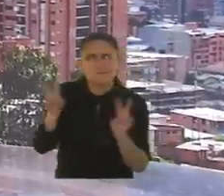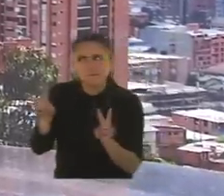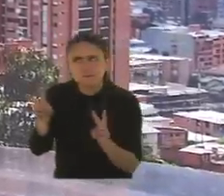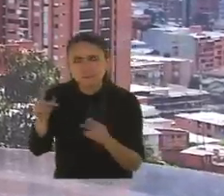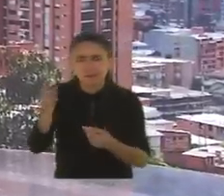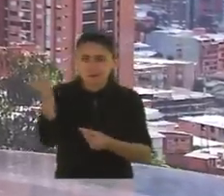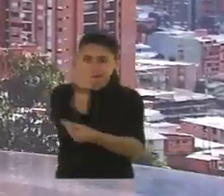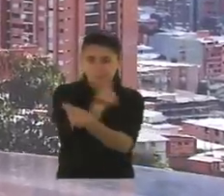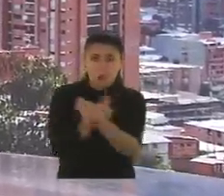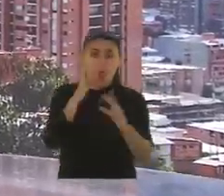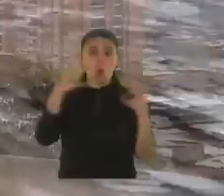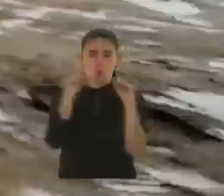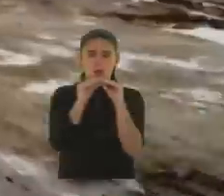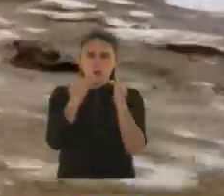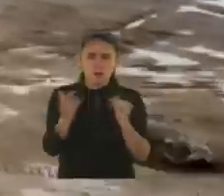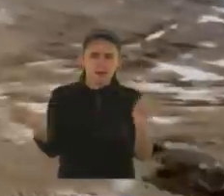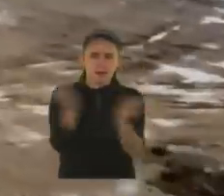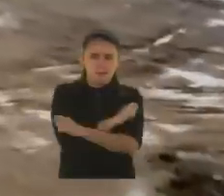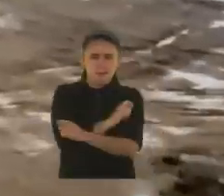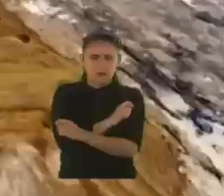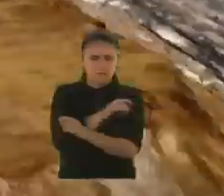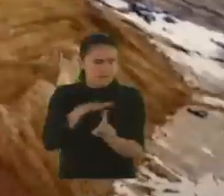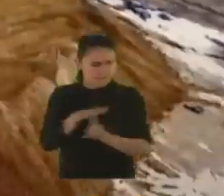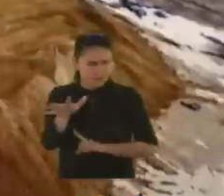el diseño actual.